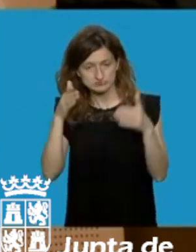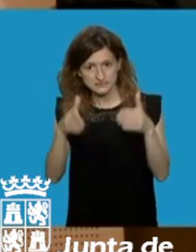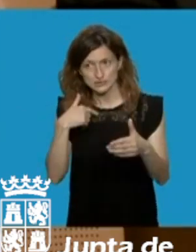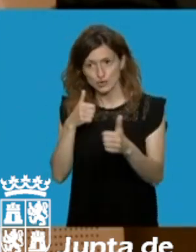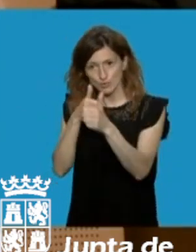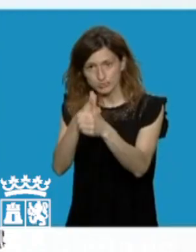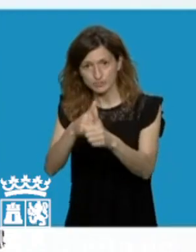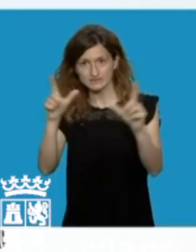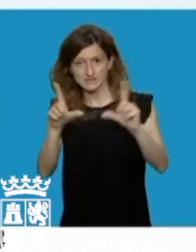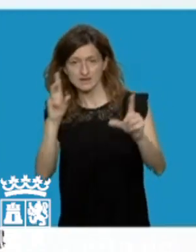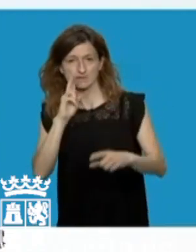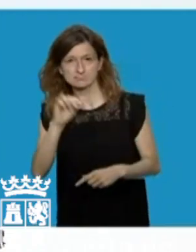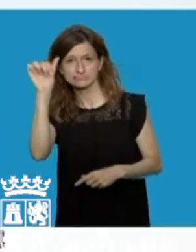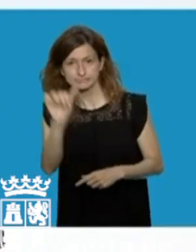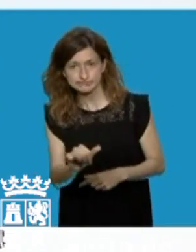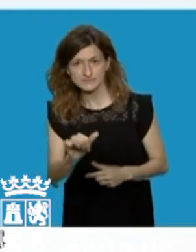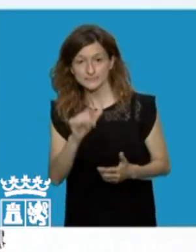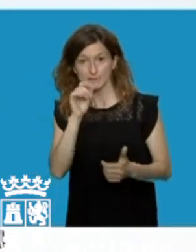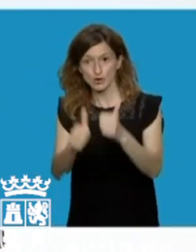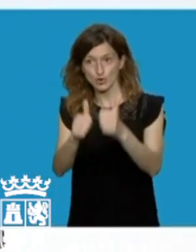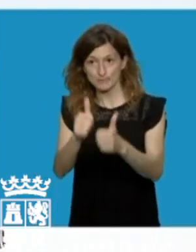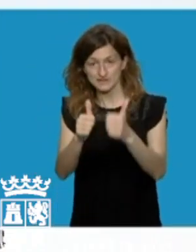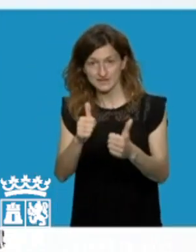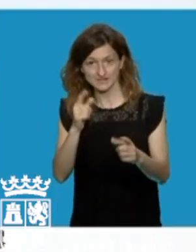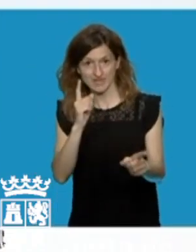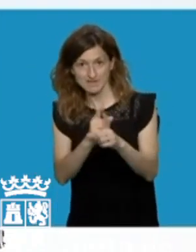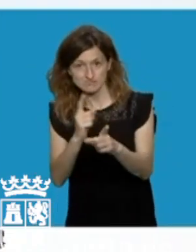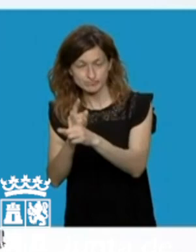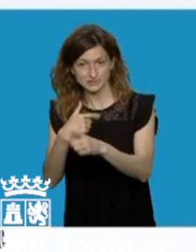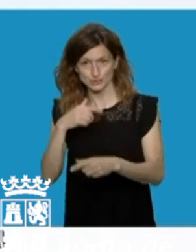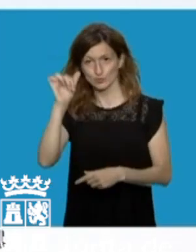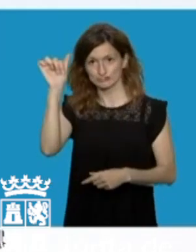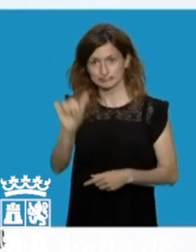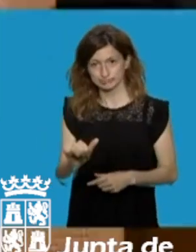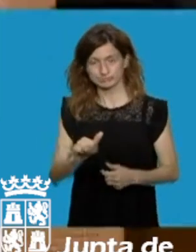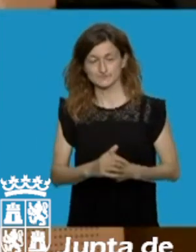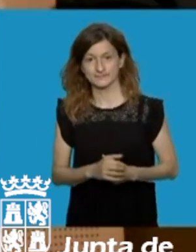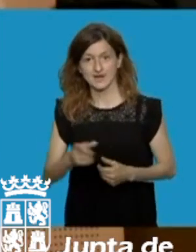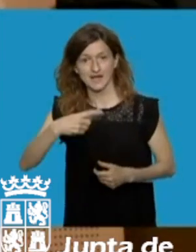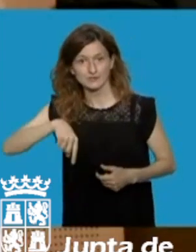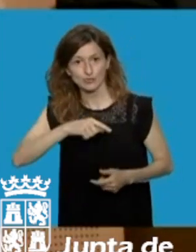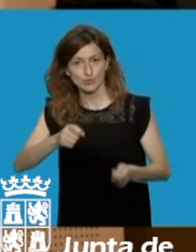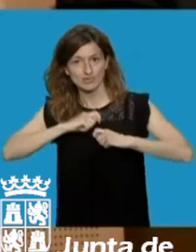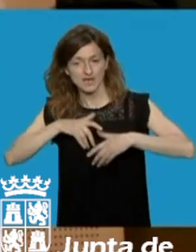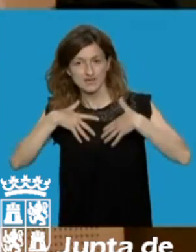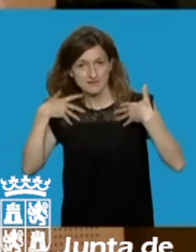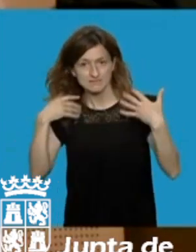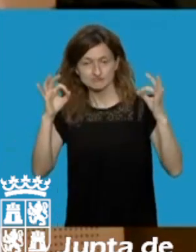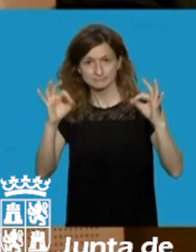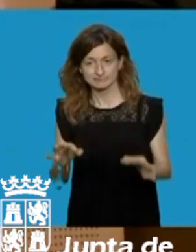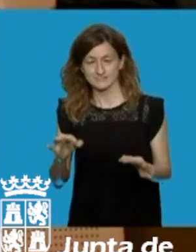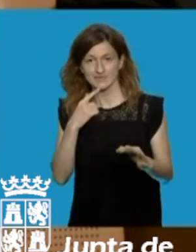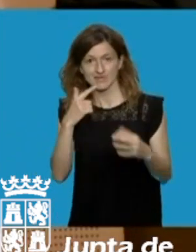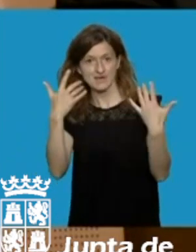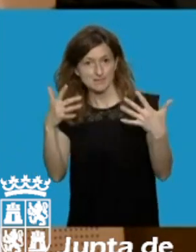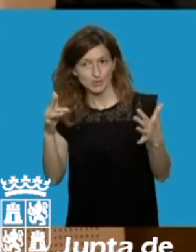os he seguido en televisión cuando competíais y disputabais esos estupendos partidos, ¿no?, que a todos nos hacíais emocionarnos y a todos nos hacíais